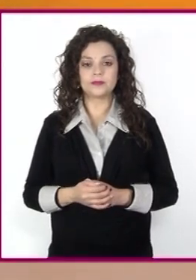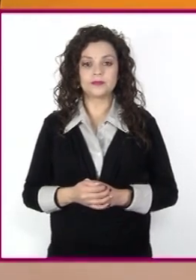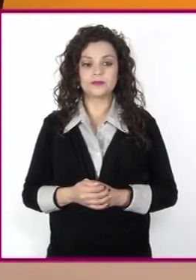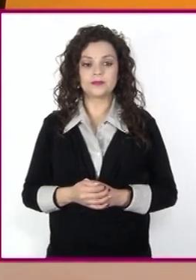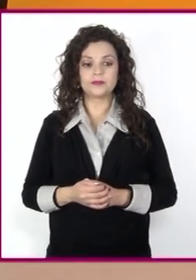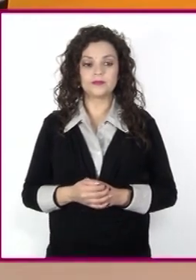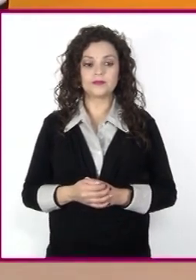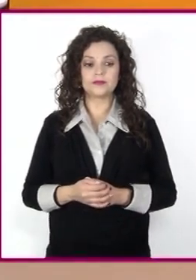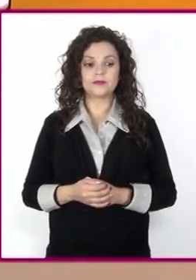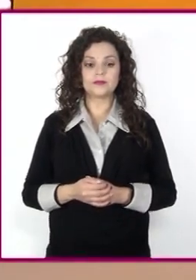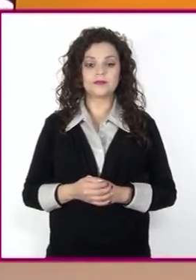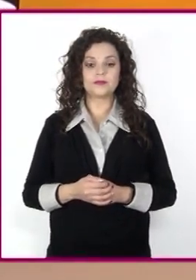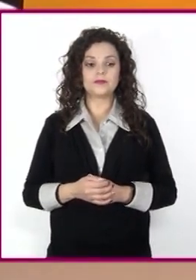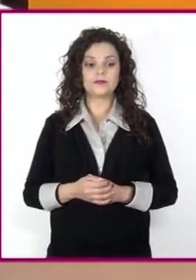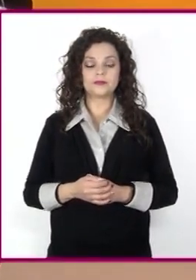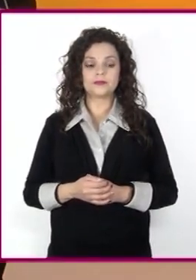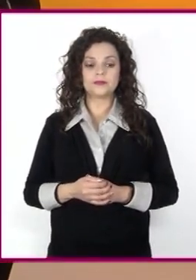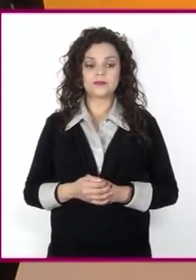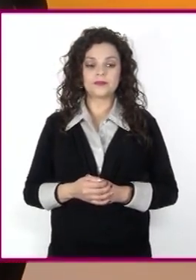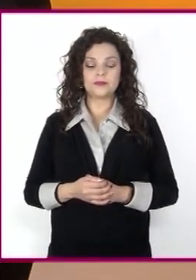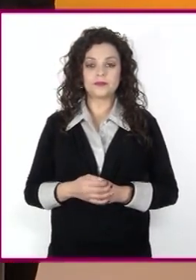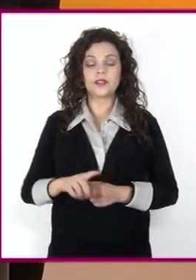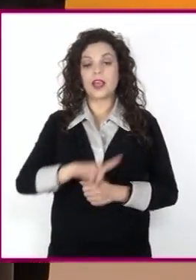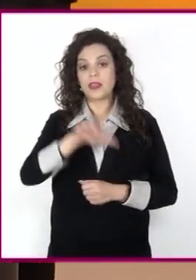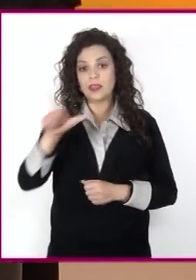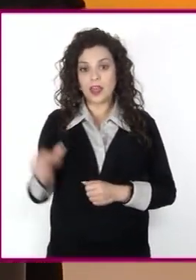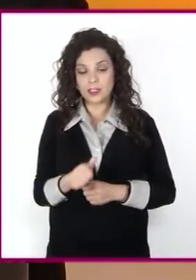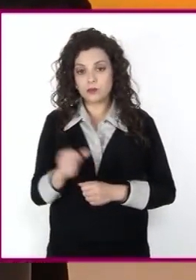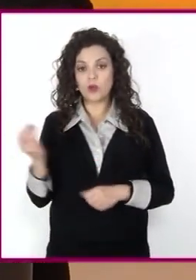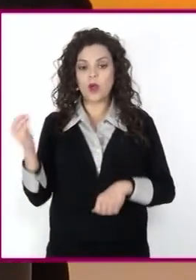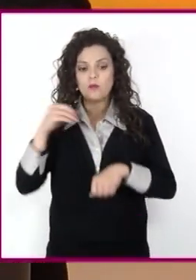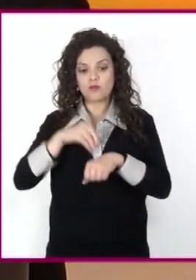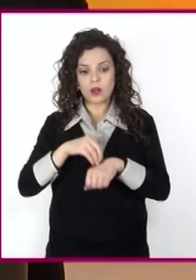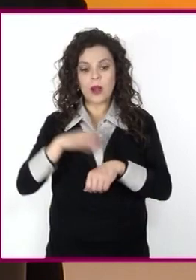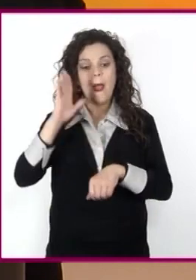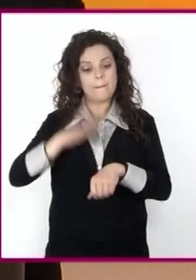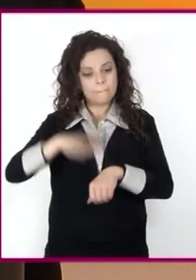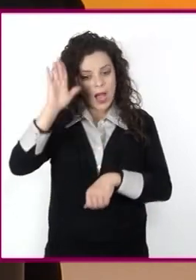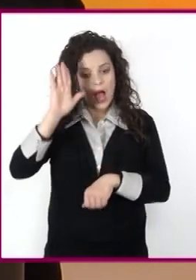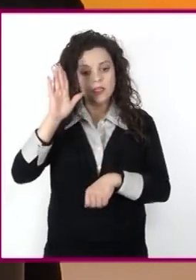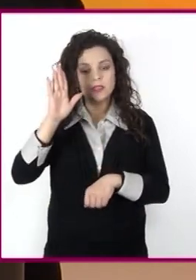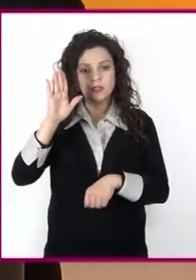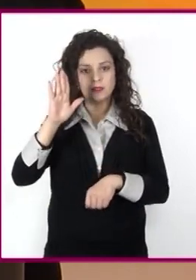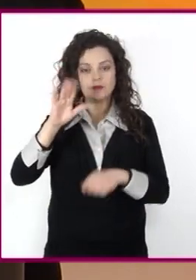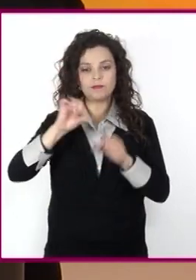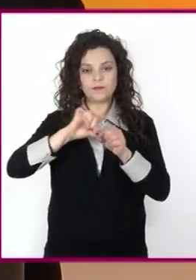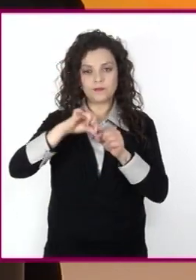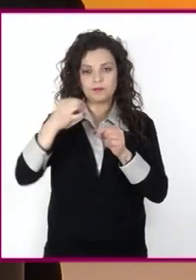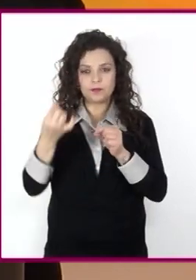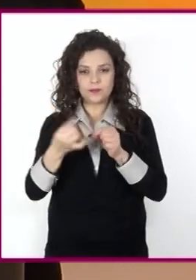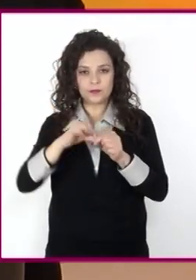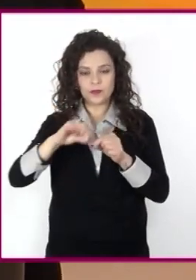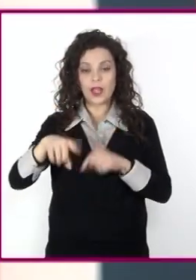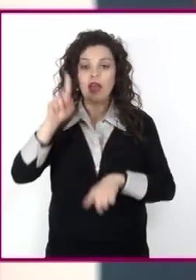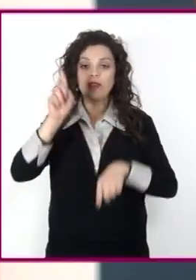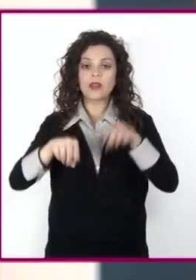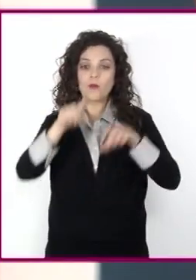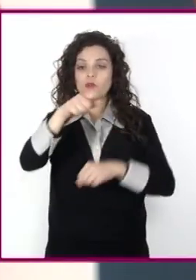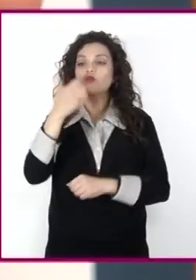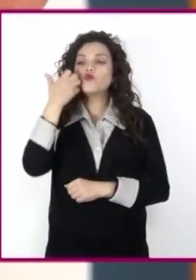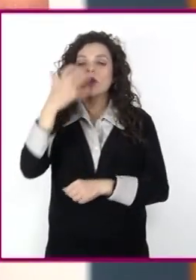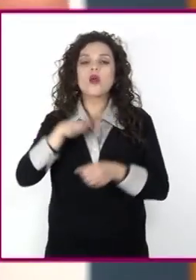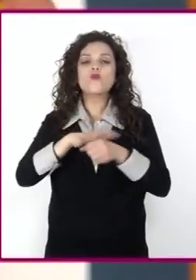hasta completarla. Podemos ir agregando más limpiapipas dependiendo del tamaño que